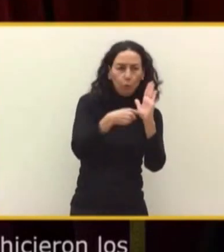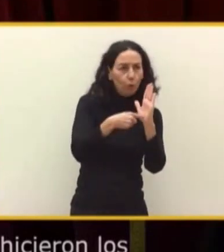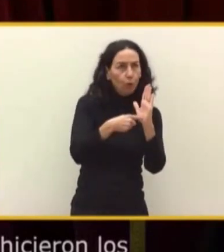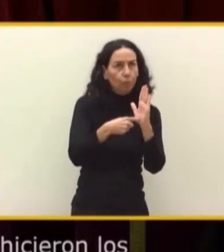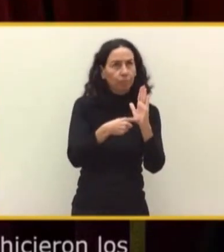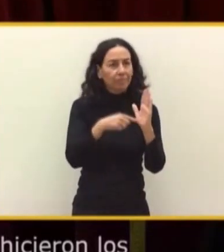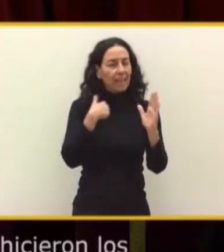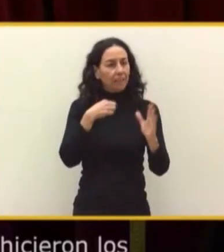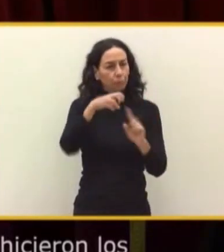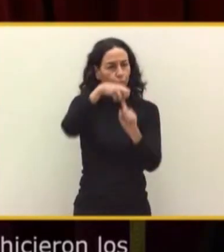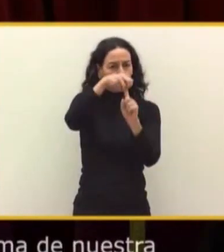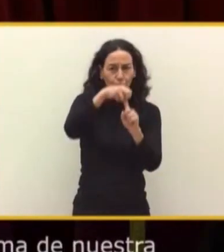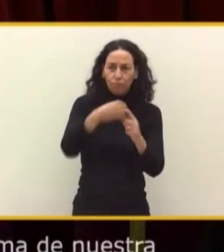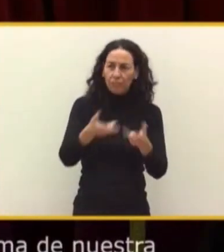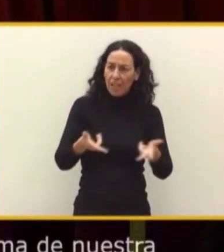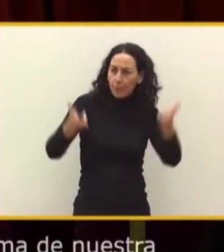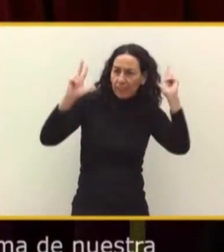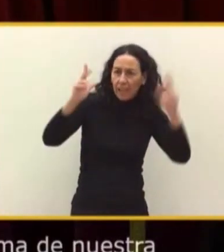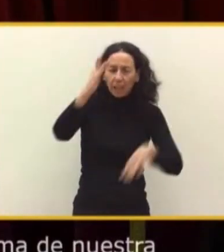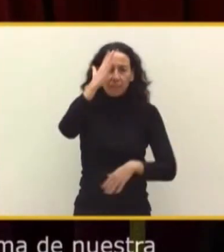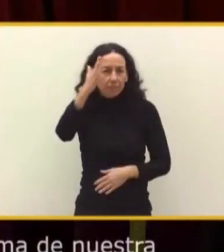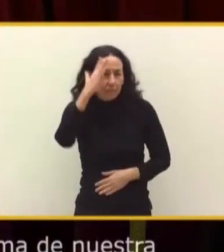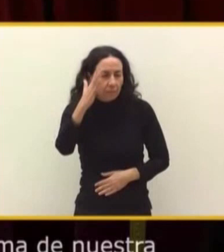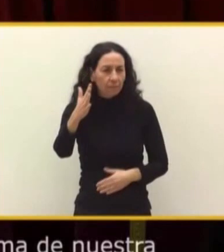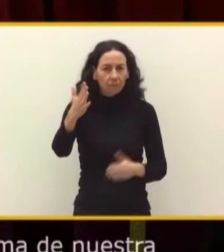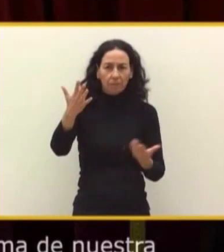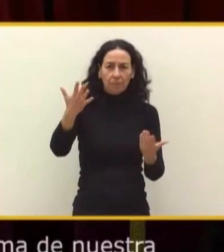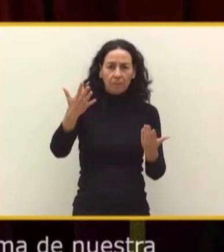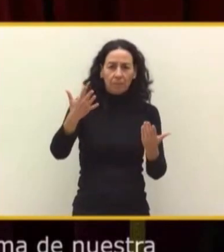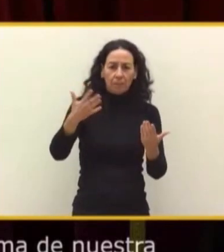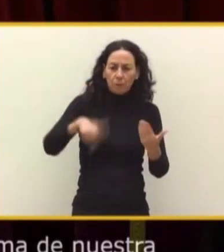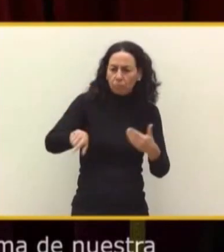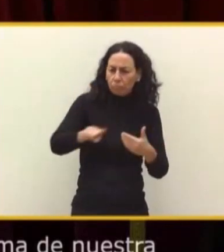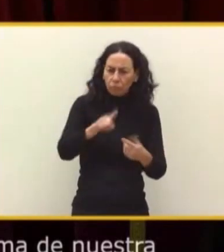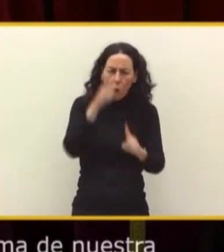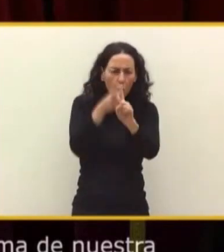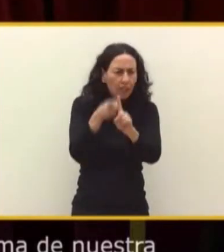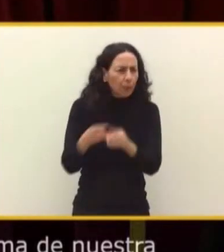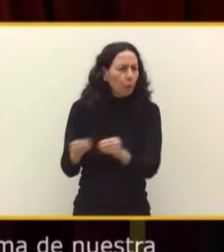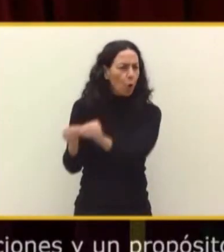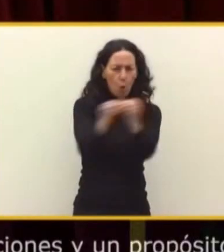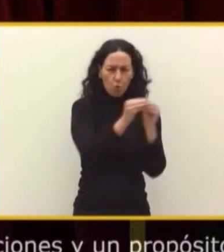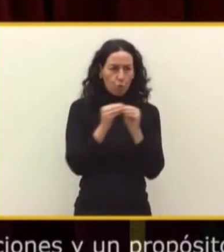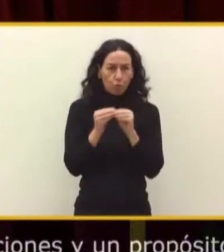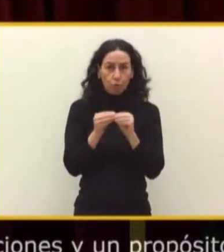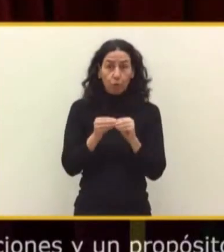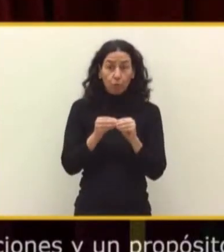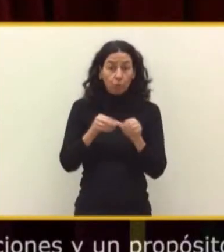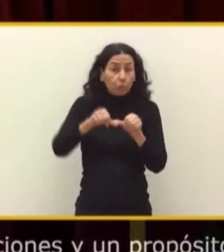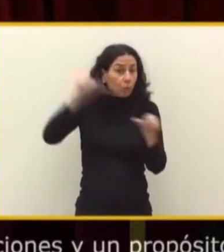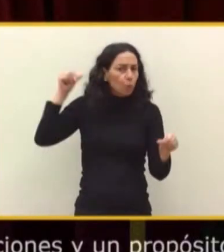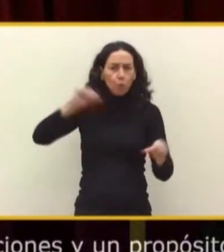libertad, con un espíritu inclusivo de ideales y convicciones y un propósito común como jamás habíamos